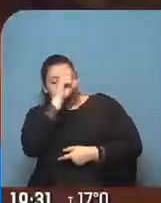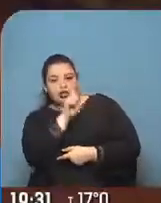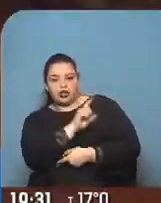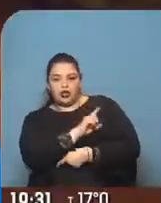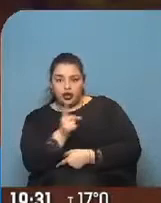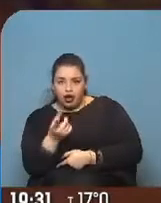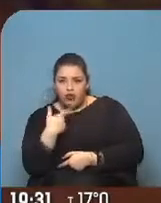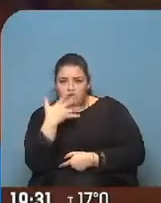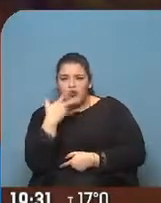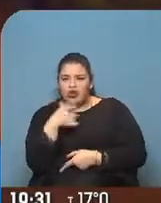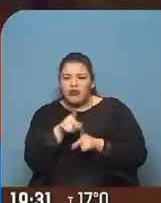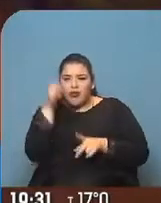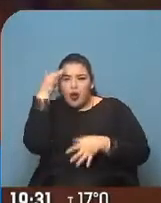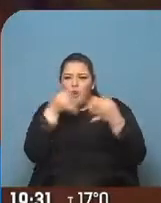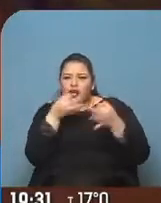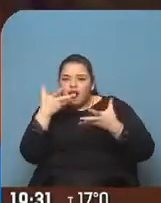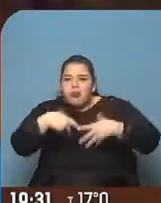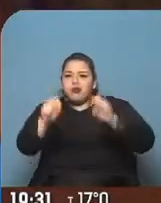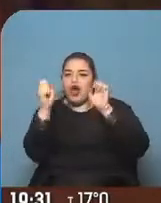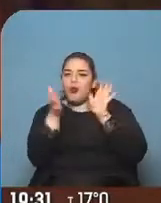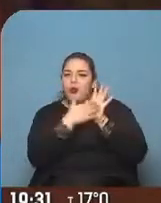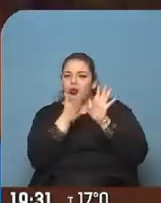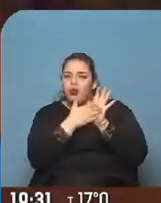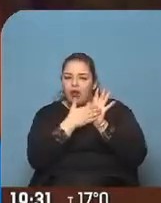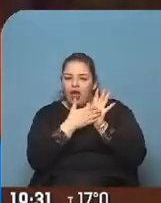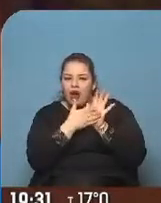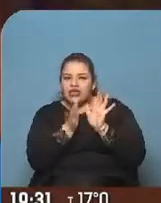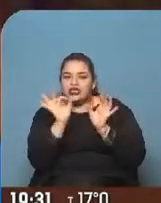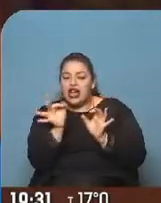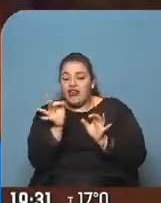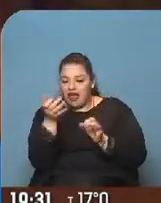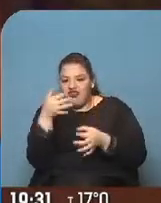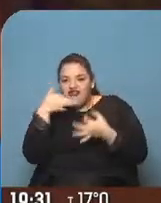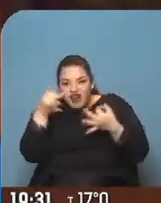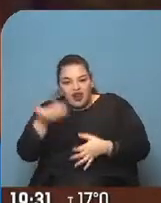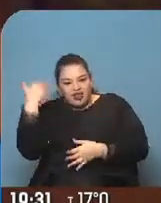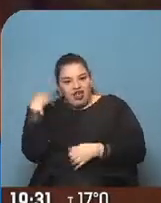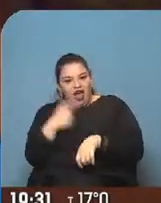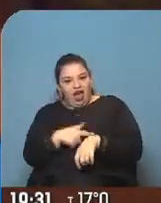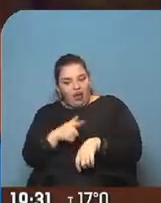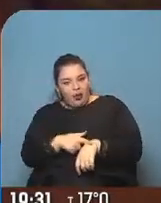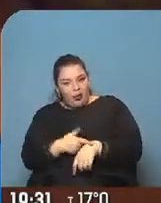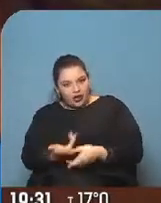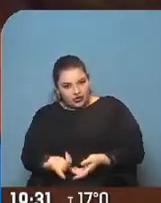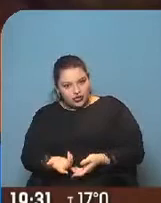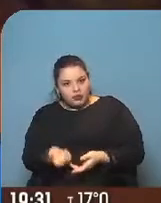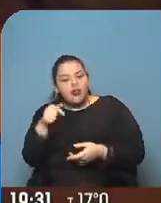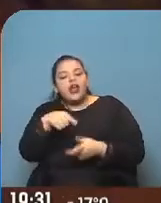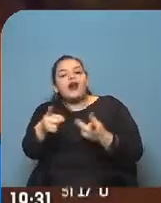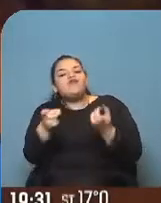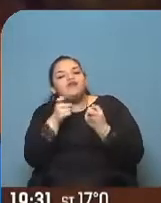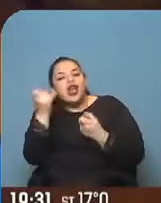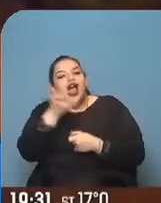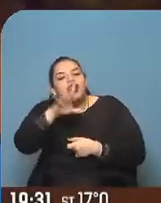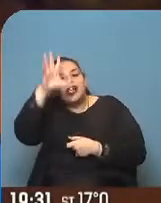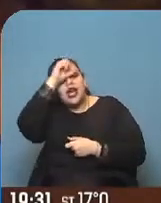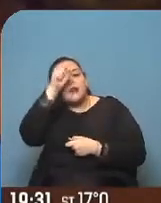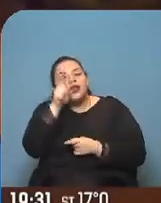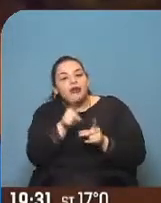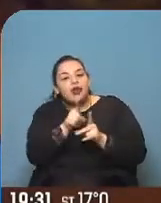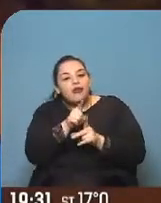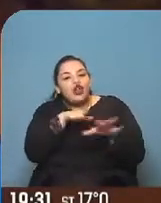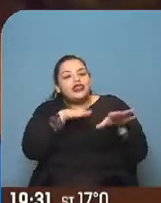porque los jueces hubiesen encontrado las pruebas y si hubiese sabido la verdad tiempo ahora es necesario que haya arrepentidos en casos tan